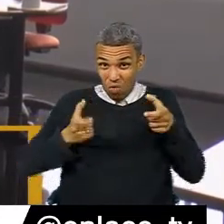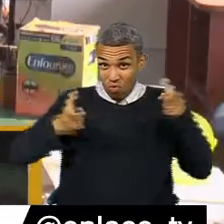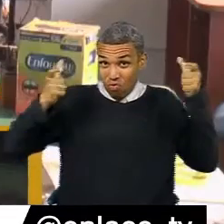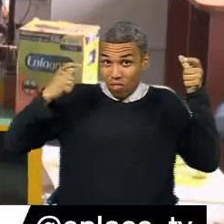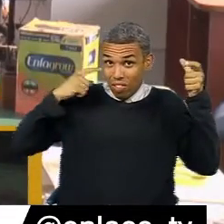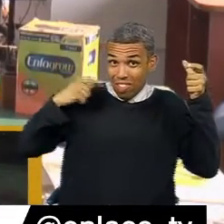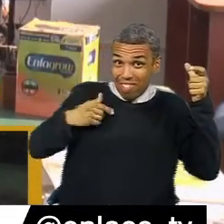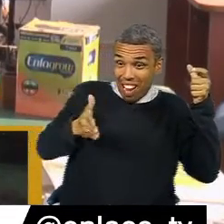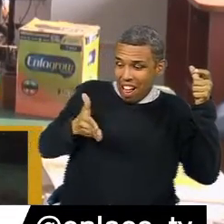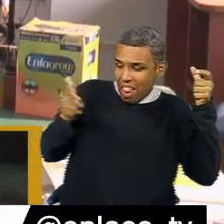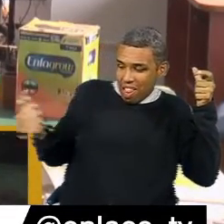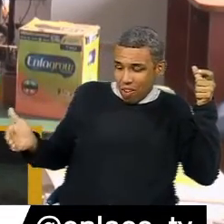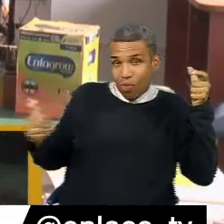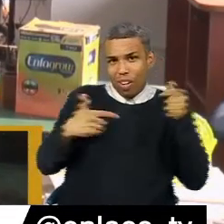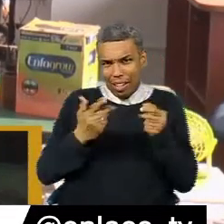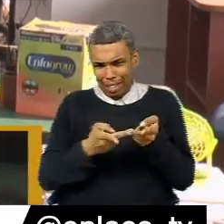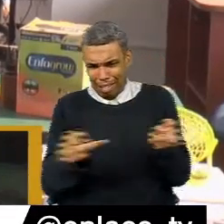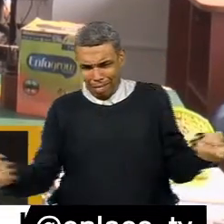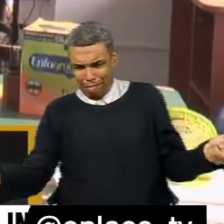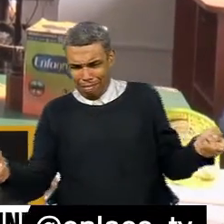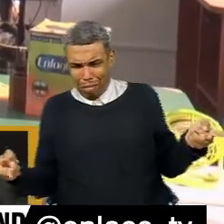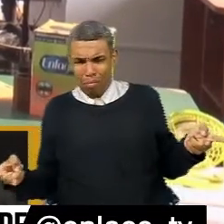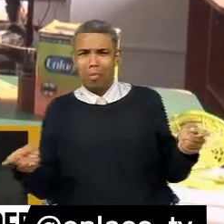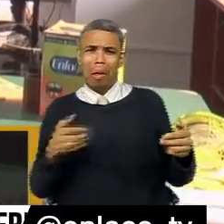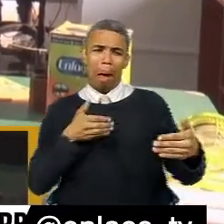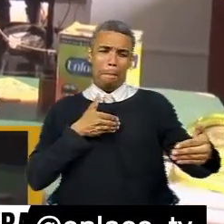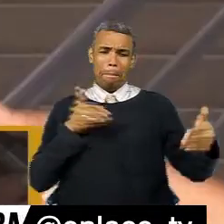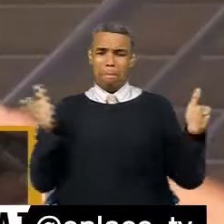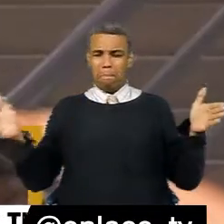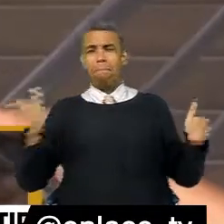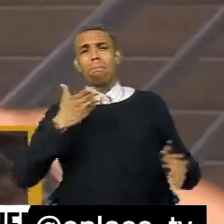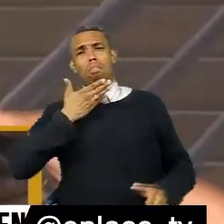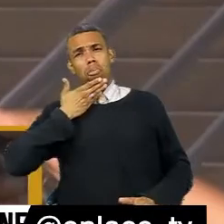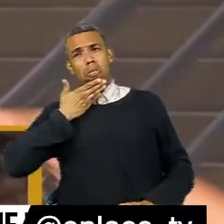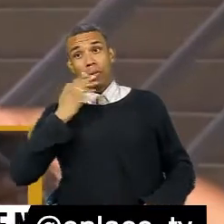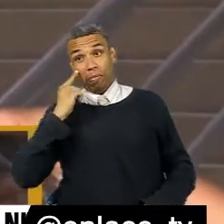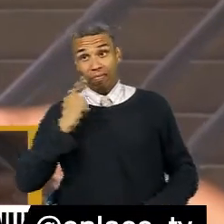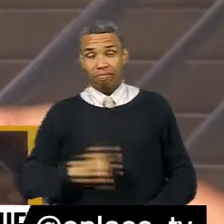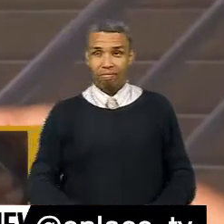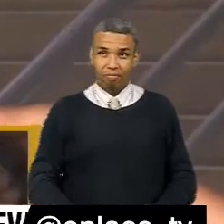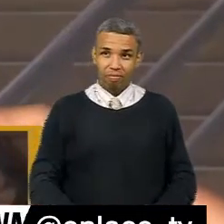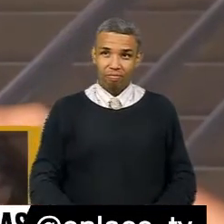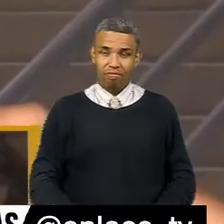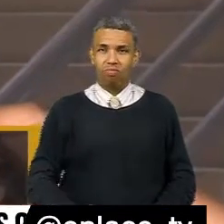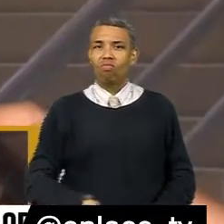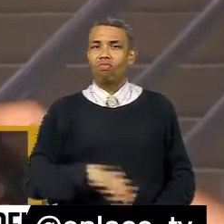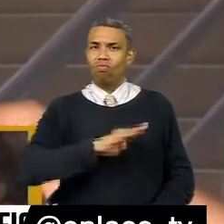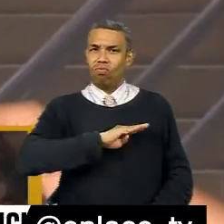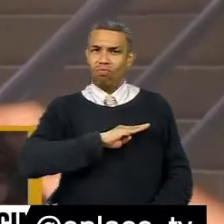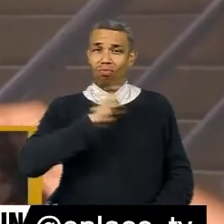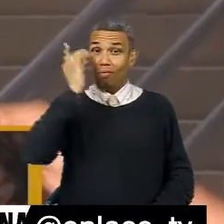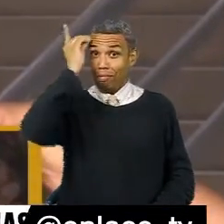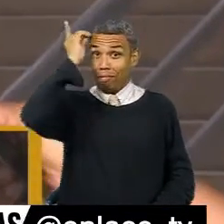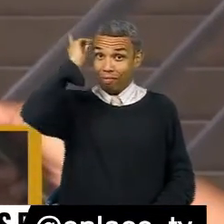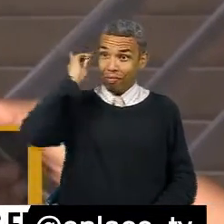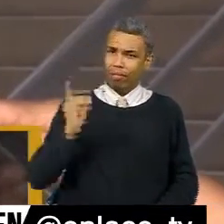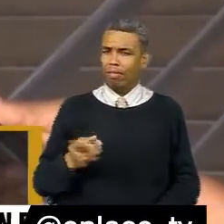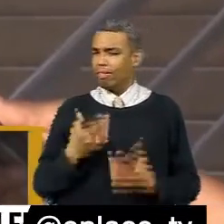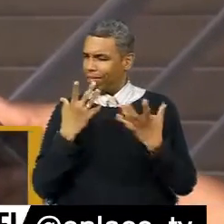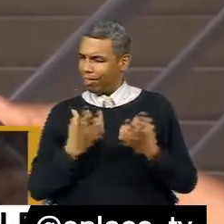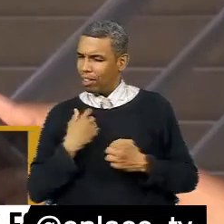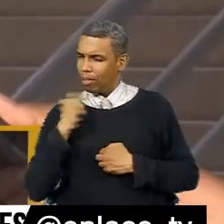amplias y confortables, según lo afirman sus propios funcionarios. Es un sentir de la administración en cabeza de nuestro alcalde dignificar